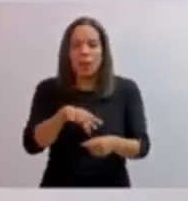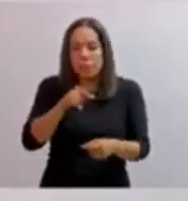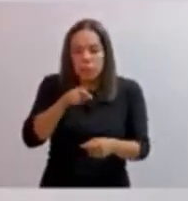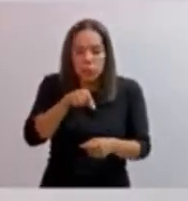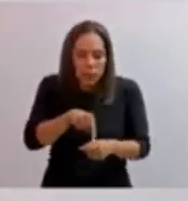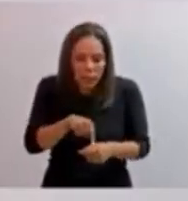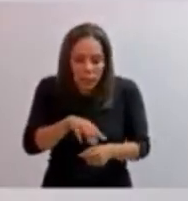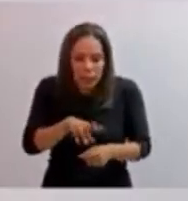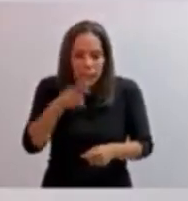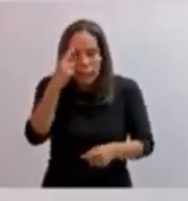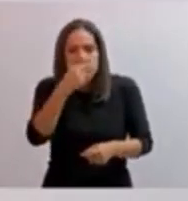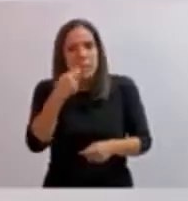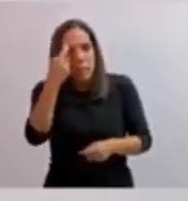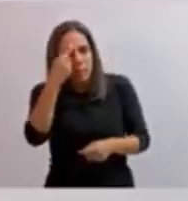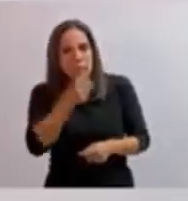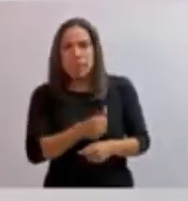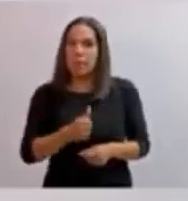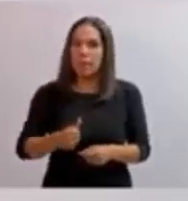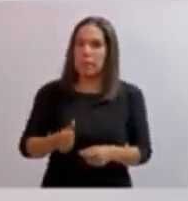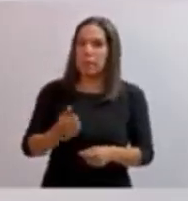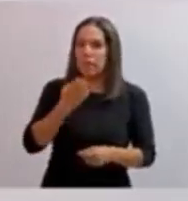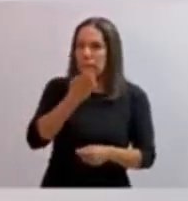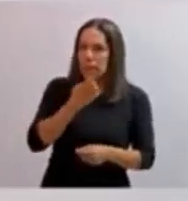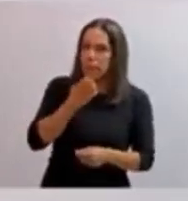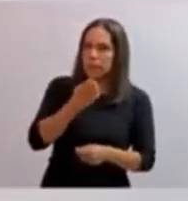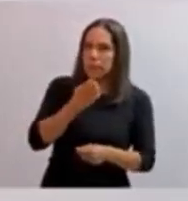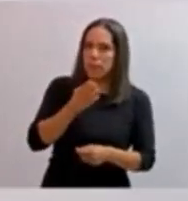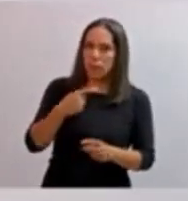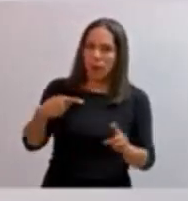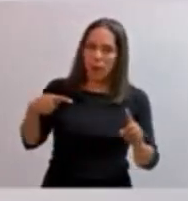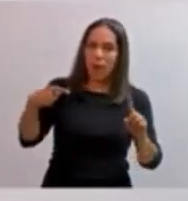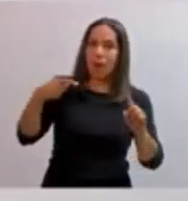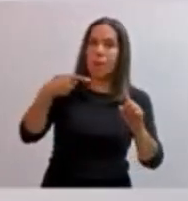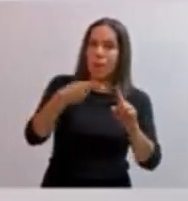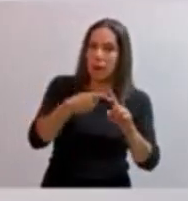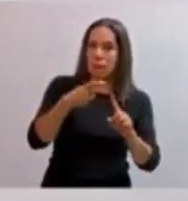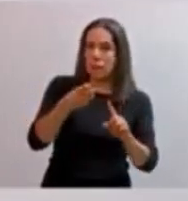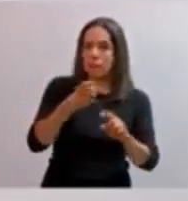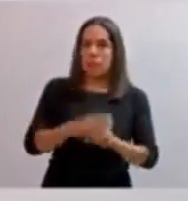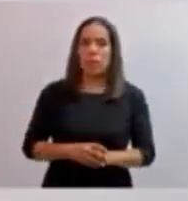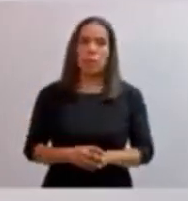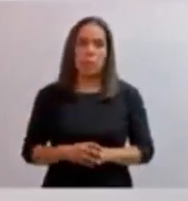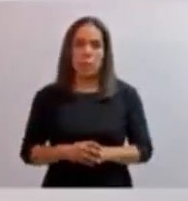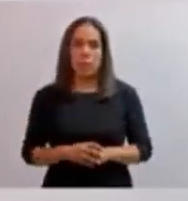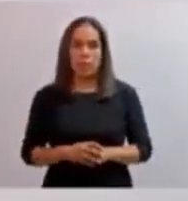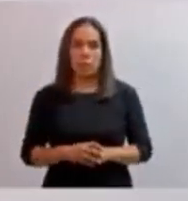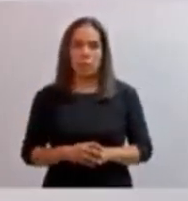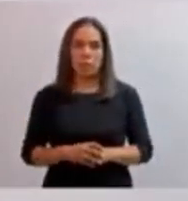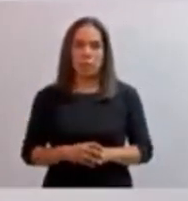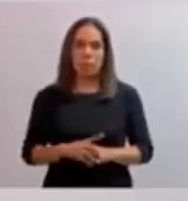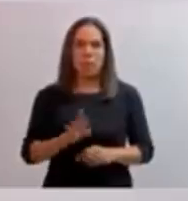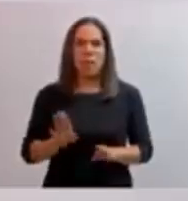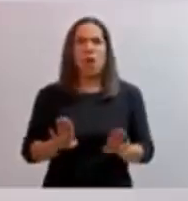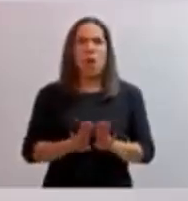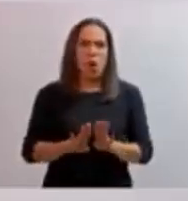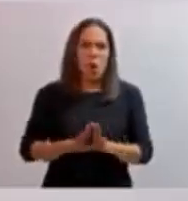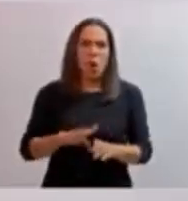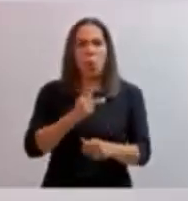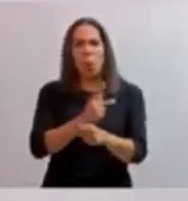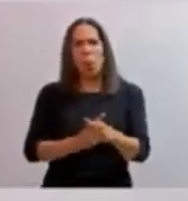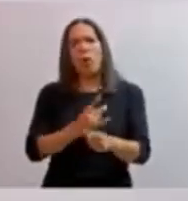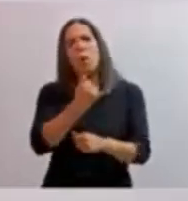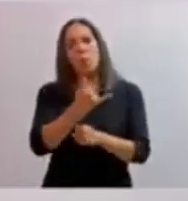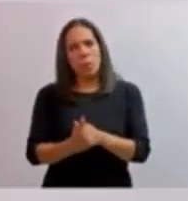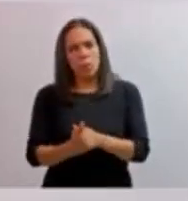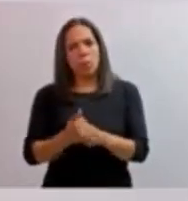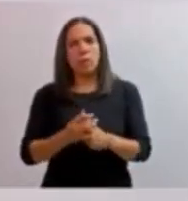las escuelas. Bien, así se inició con el proyecto escolar, como ese documento que le daba vida a las